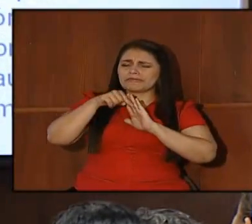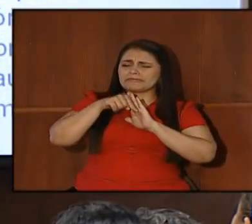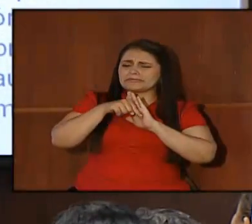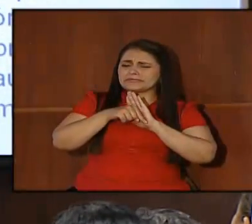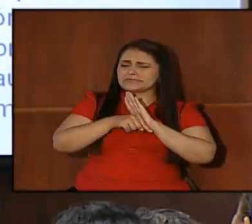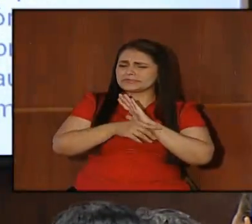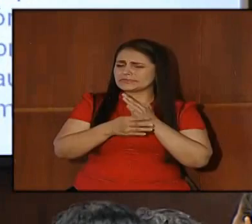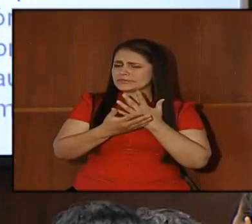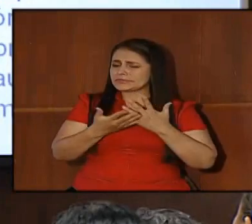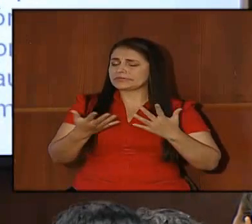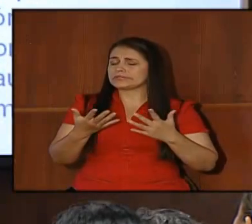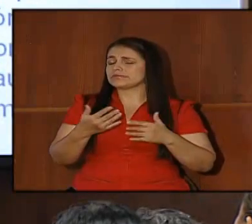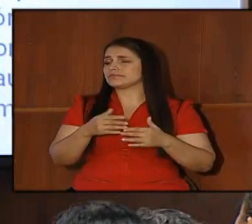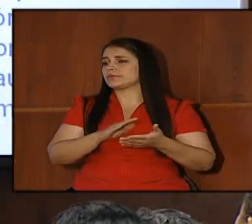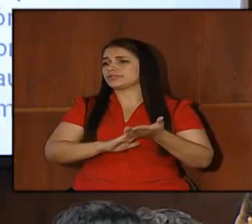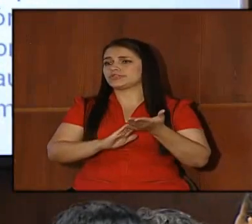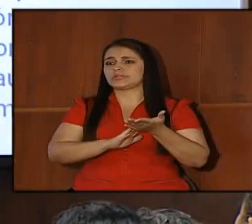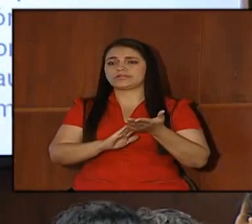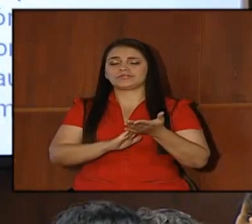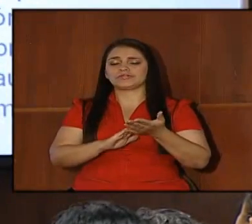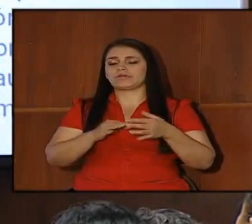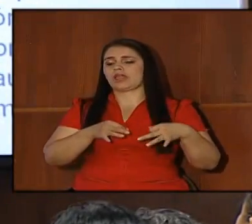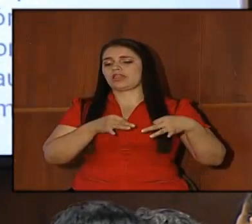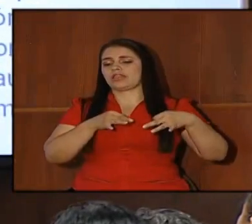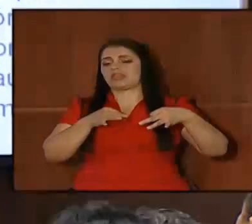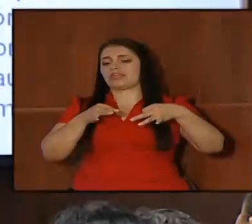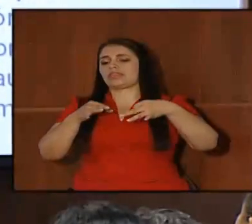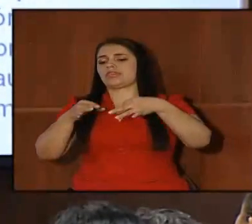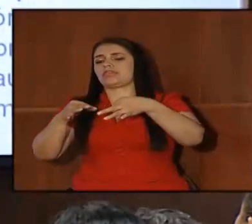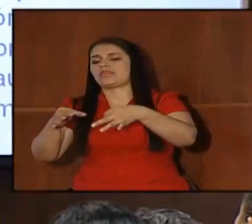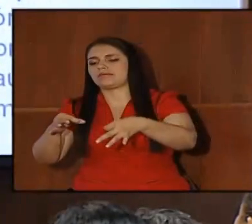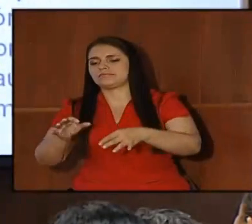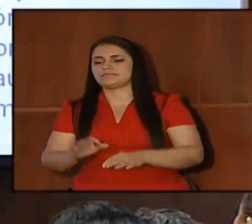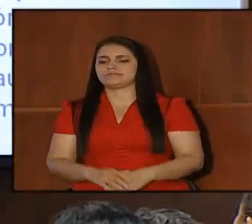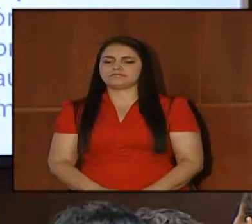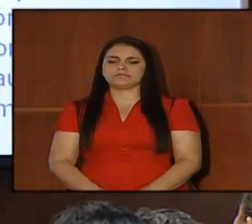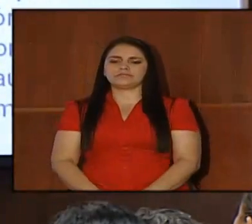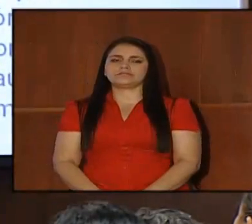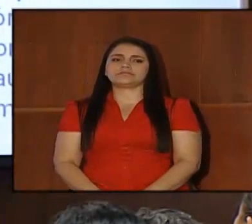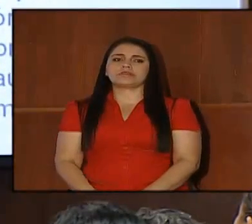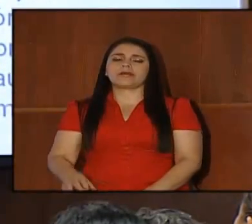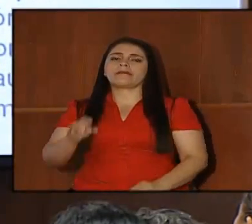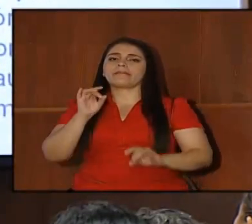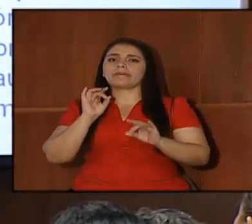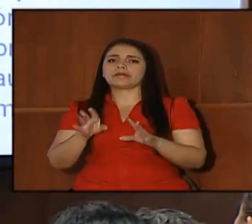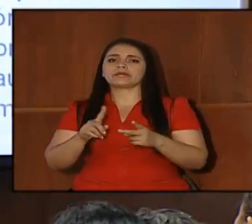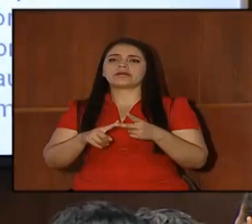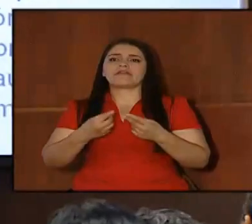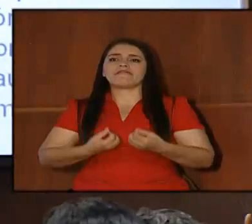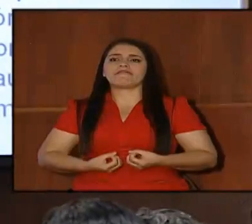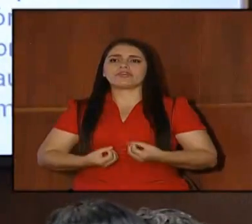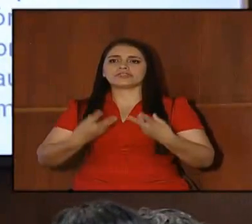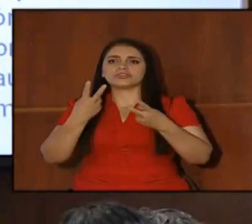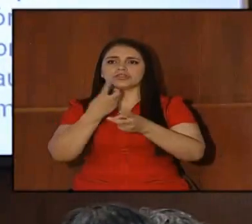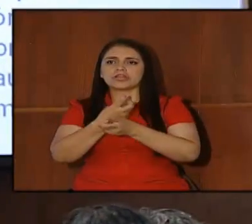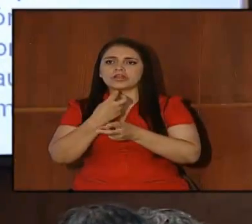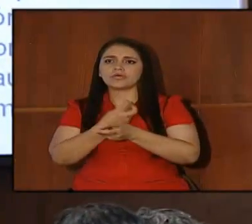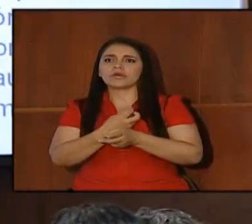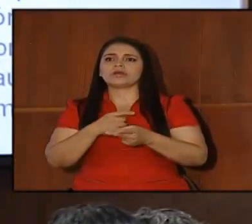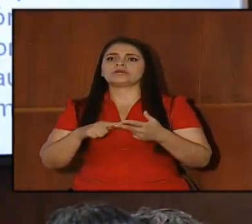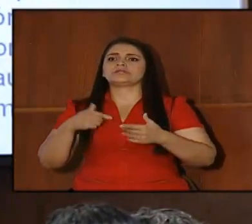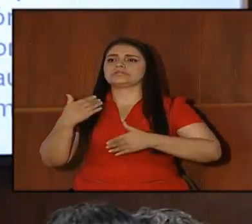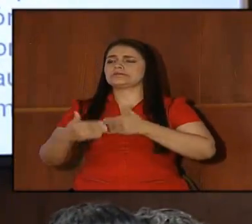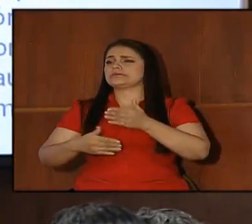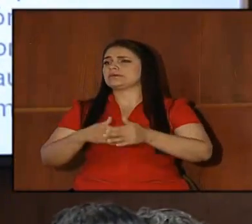más va a demorar en sanar y más posibilidad hay de que el paciente se complique, que le dé una infección en el hueso y que sea una herida mucho